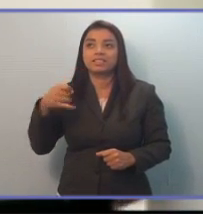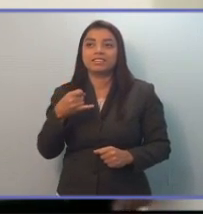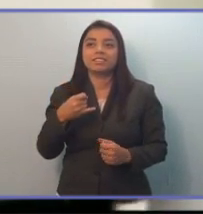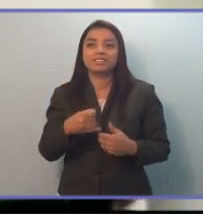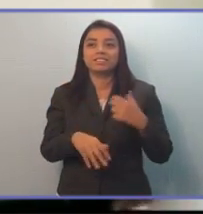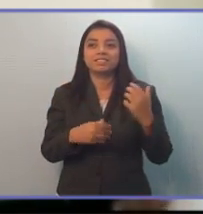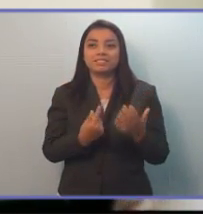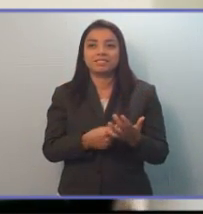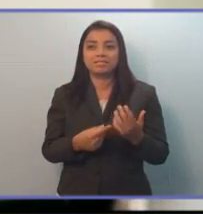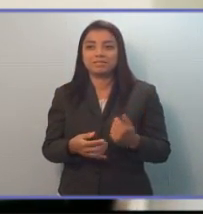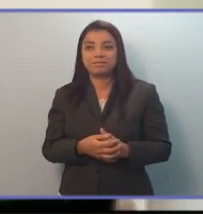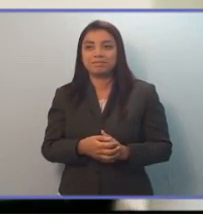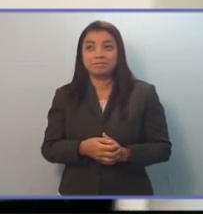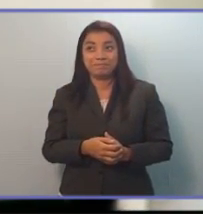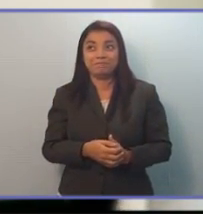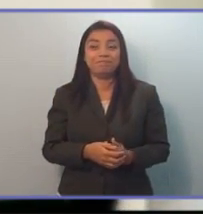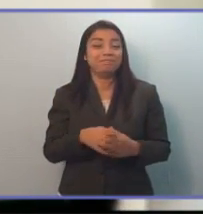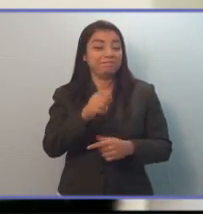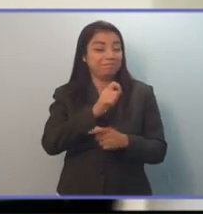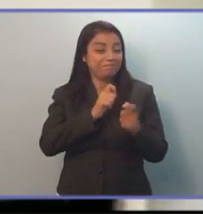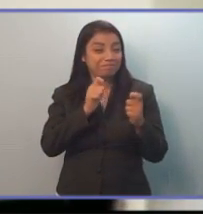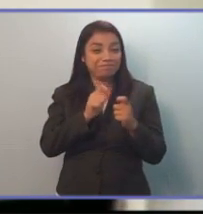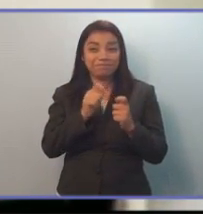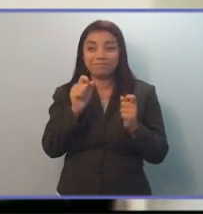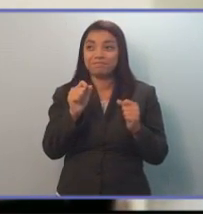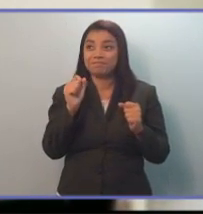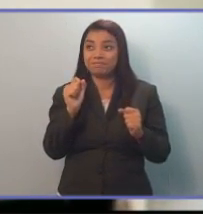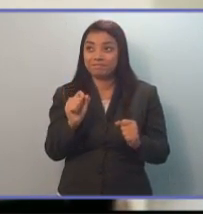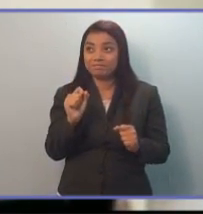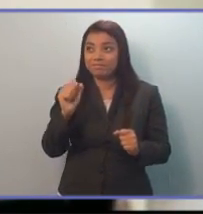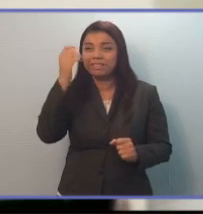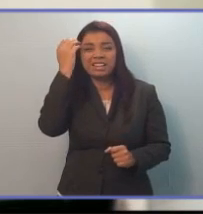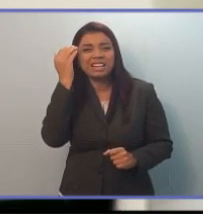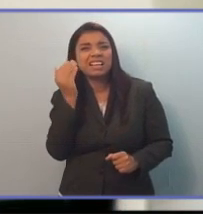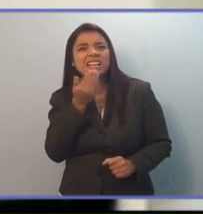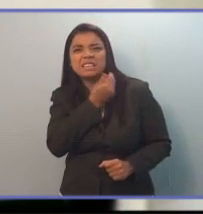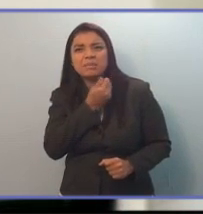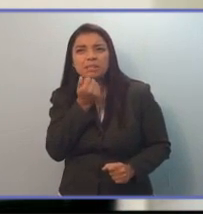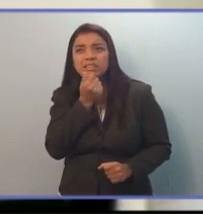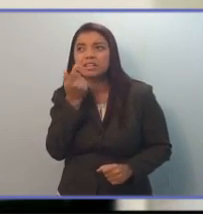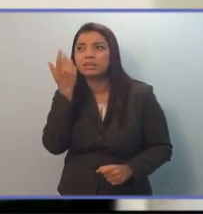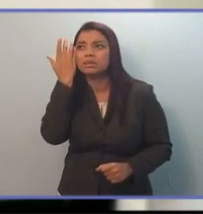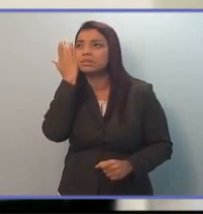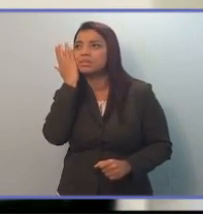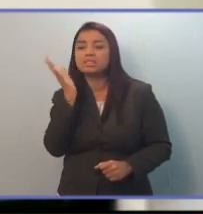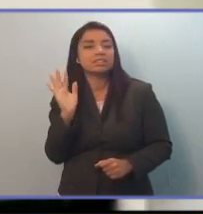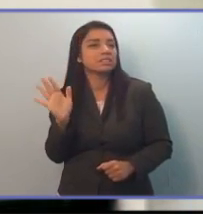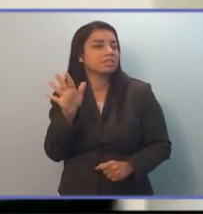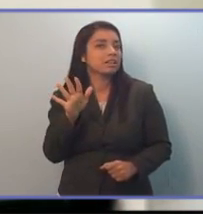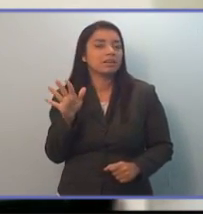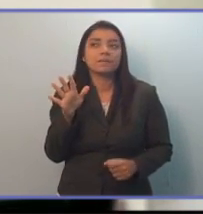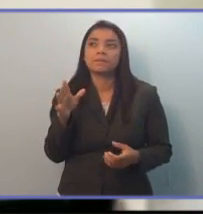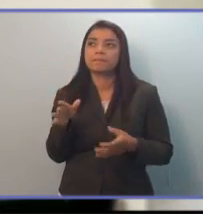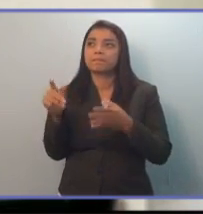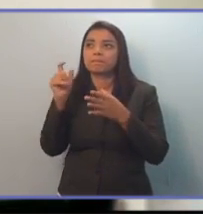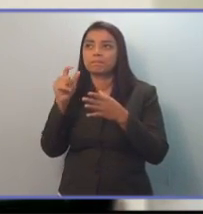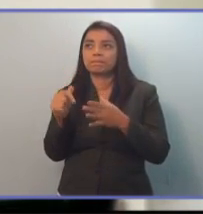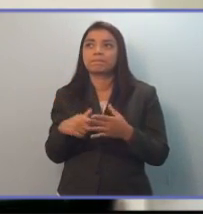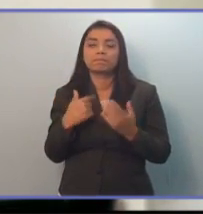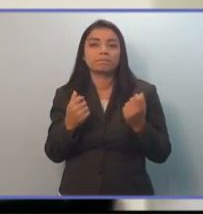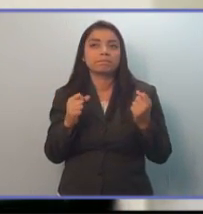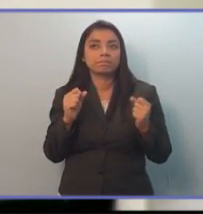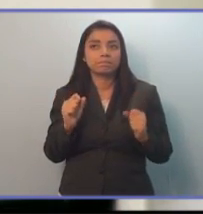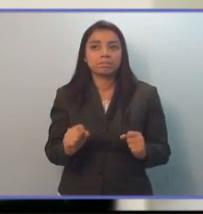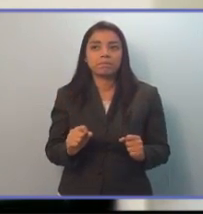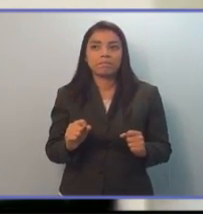Nunca se sabe exactamente qué es lo que está pasando al interior. y por el contrario muchas veces lo que tenemos